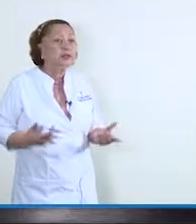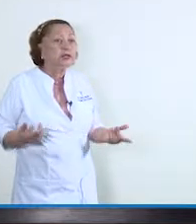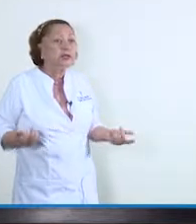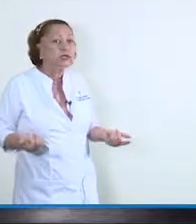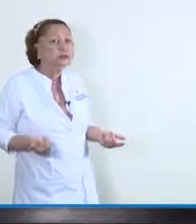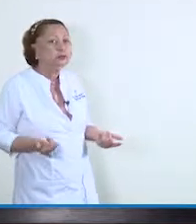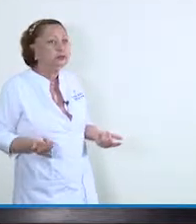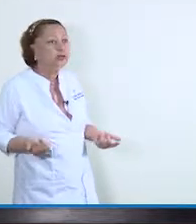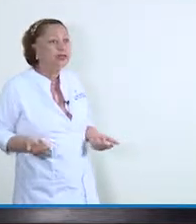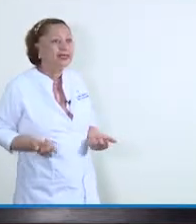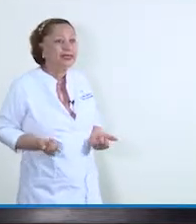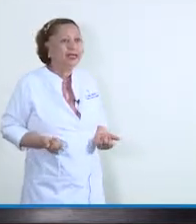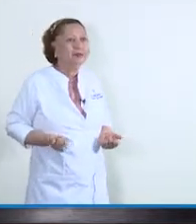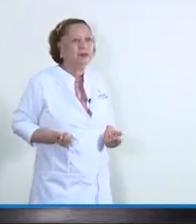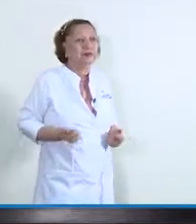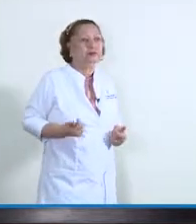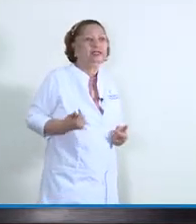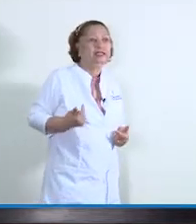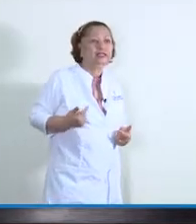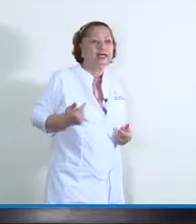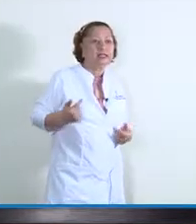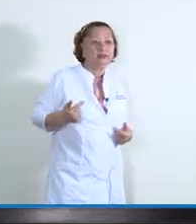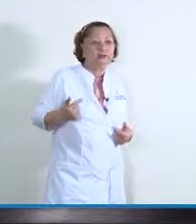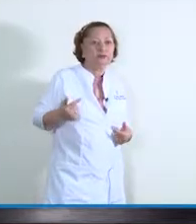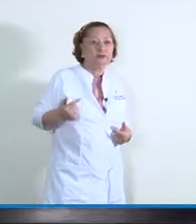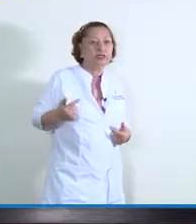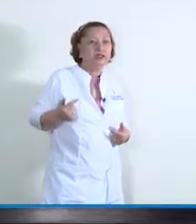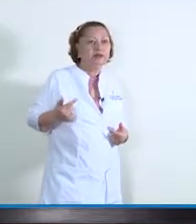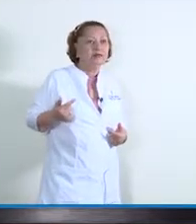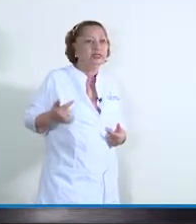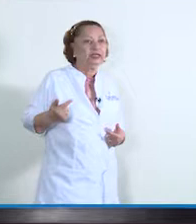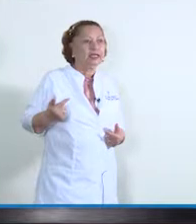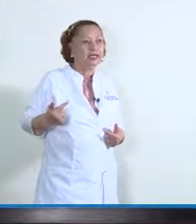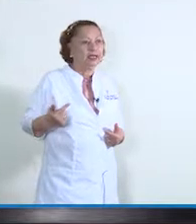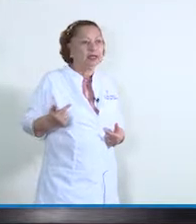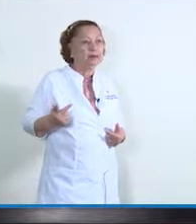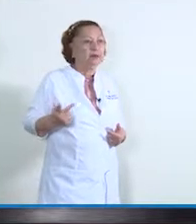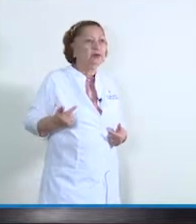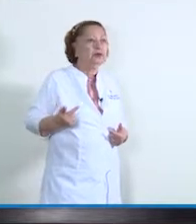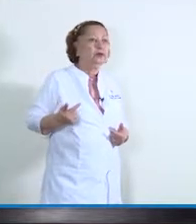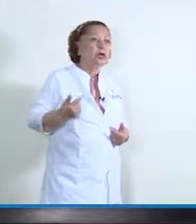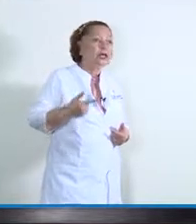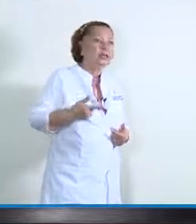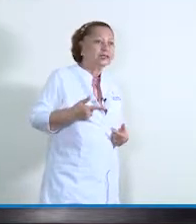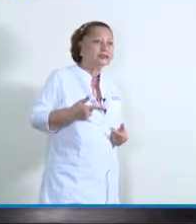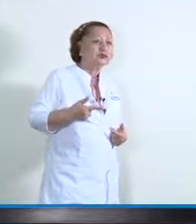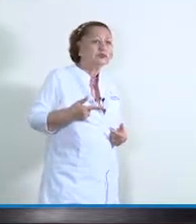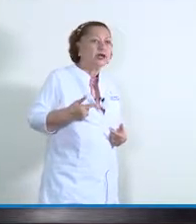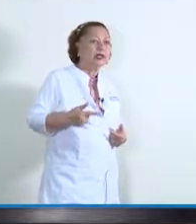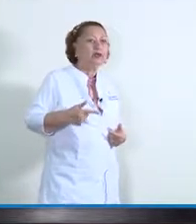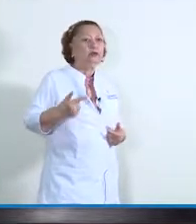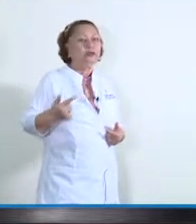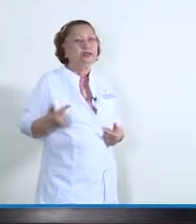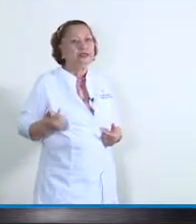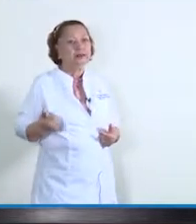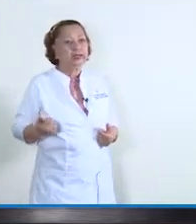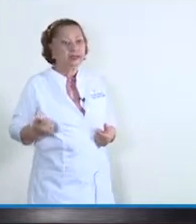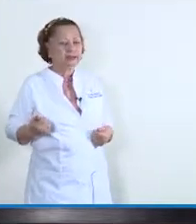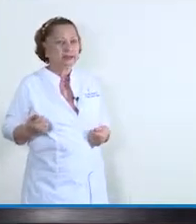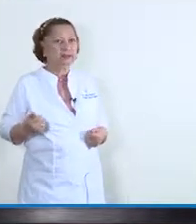Las personas no se acostumbran al cambio radical de su forma de vivir en el campo a la semiurbana